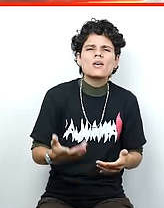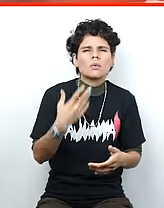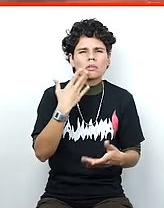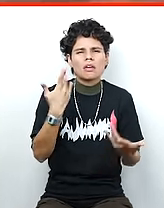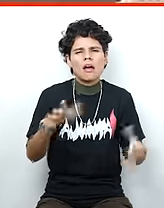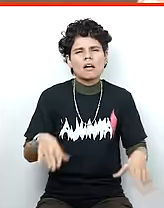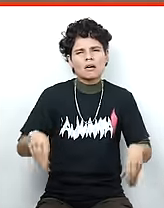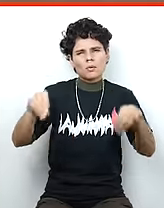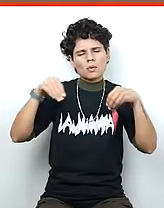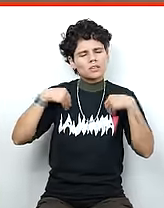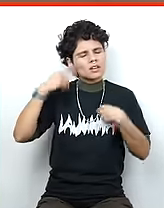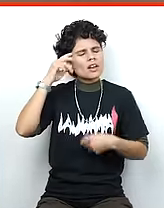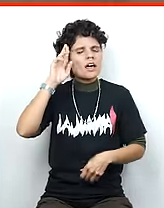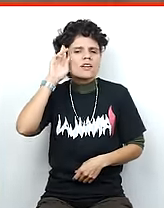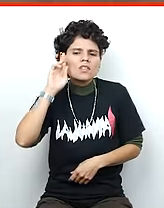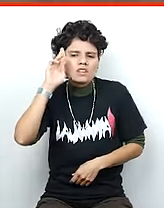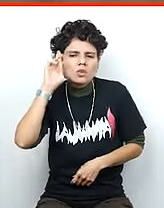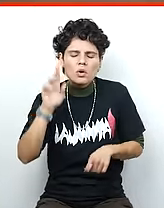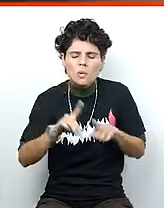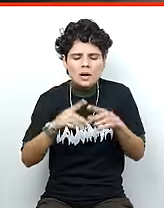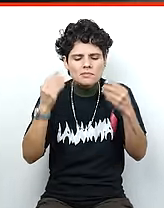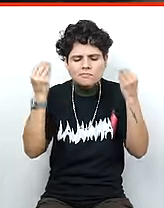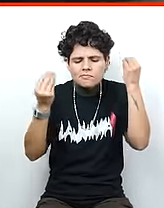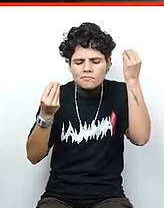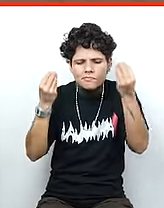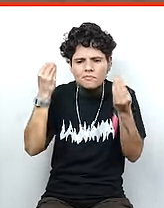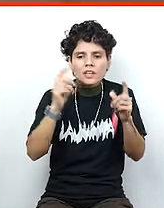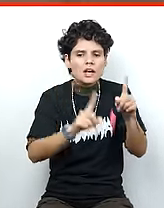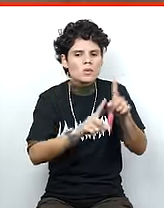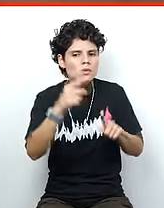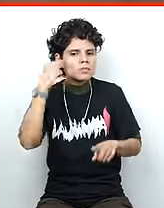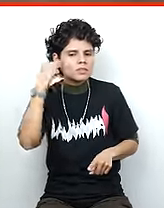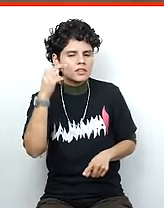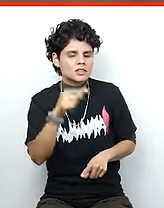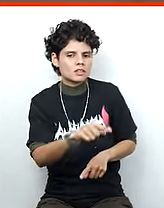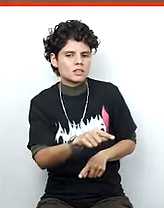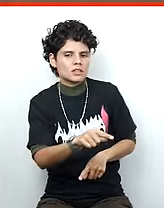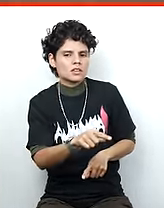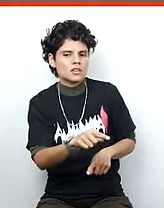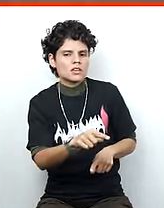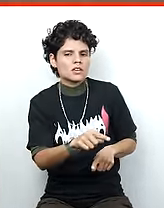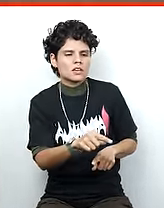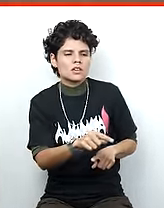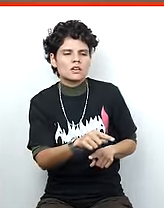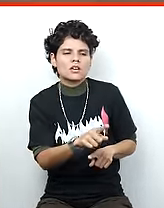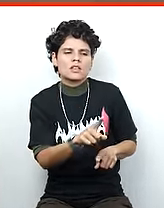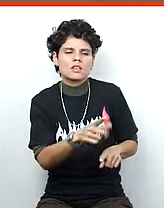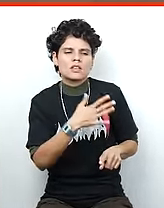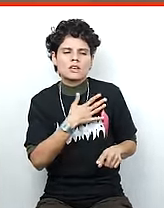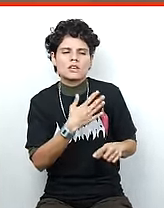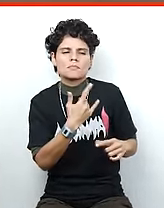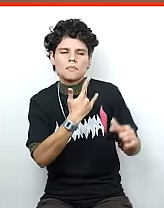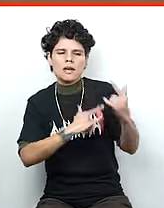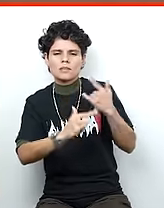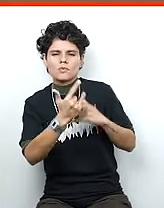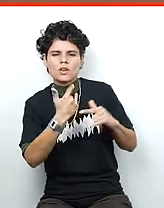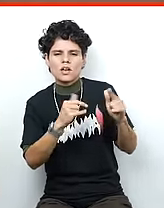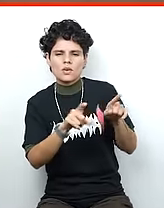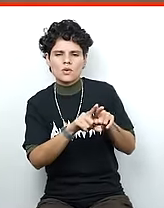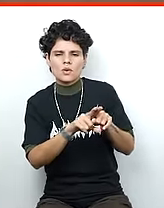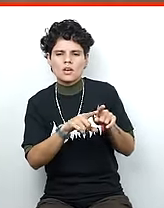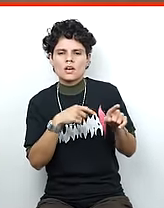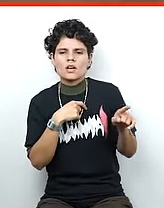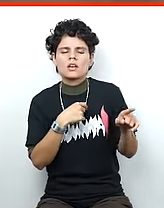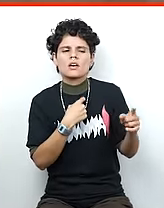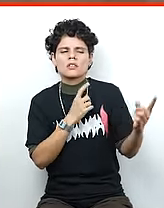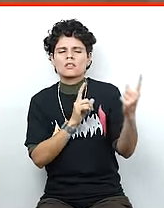sentís como que te ponía... Por ejemplo, personas como yo que piensan brígido y empiezo, chate, weón, quiere algo de mí. Después, oh, hermano, ¿tenís